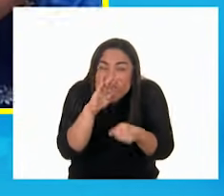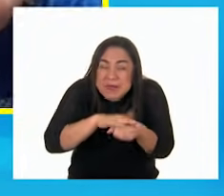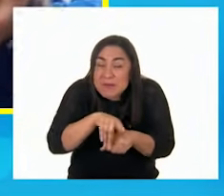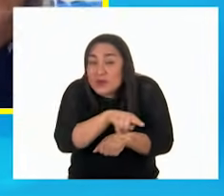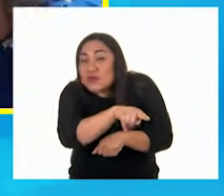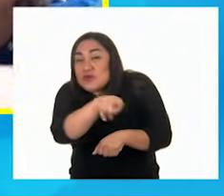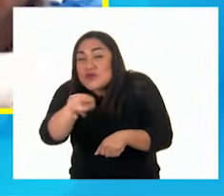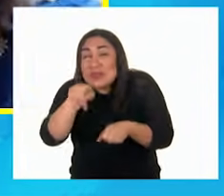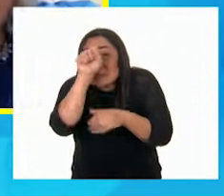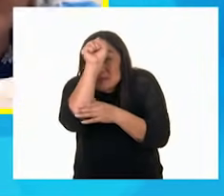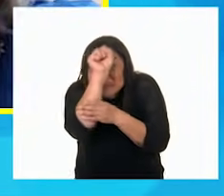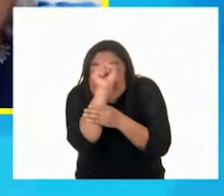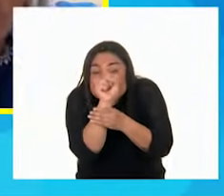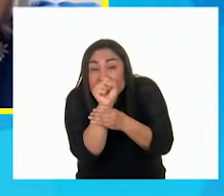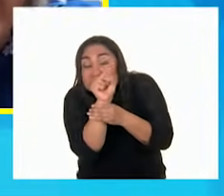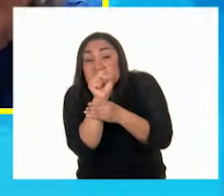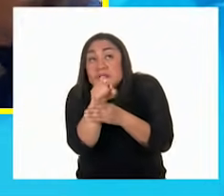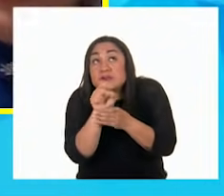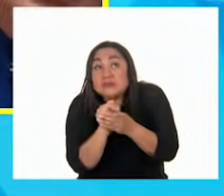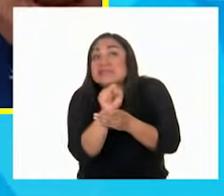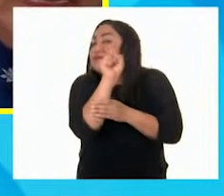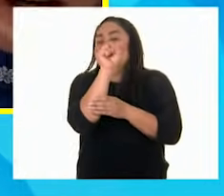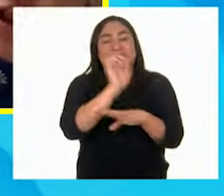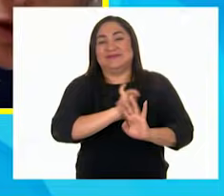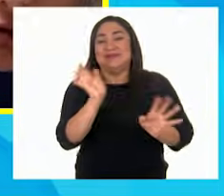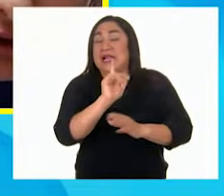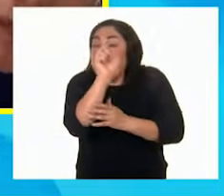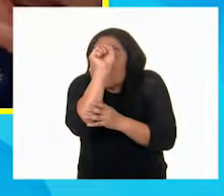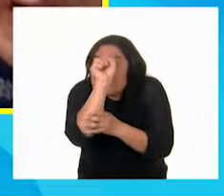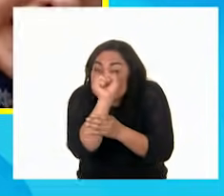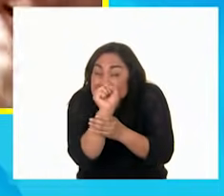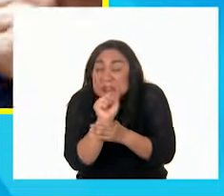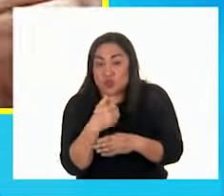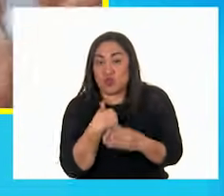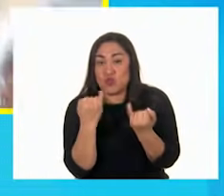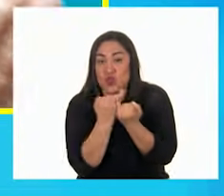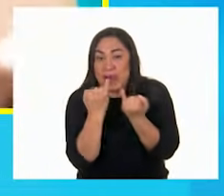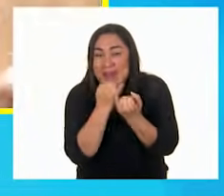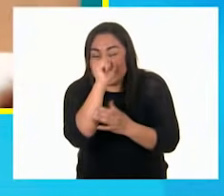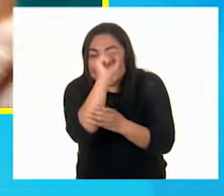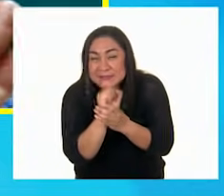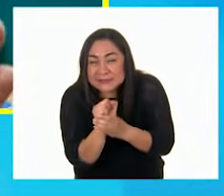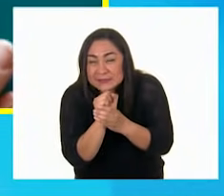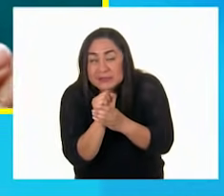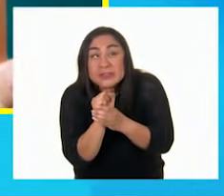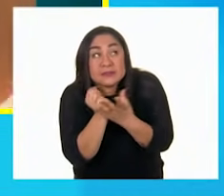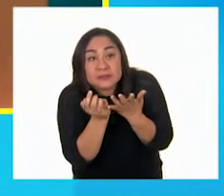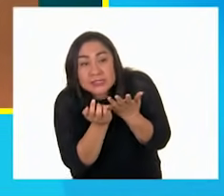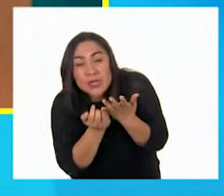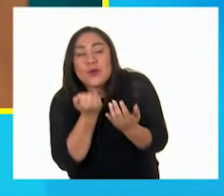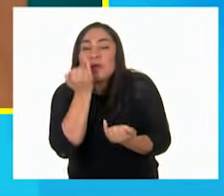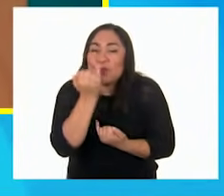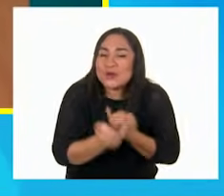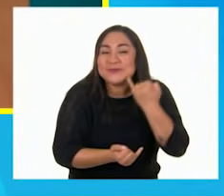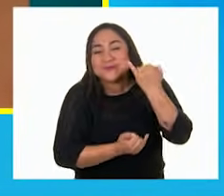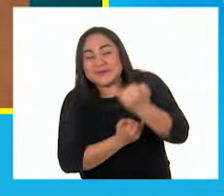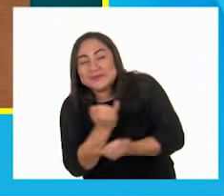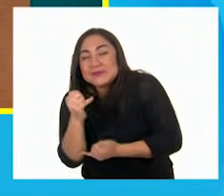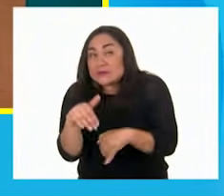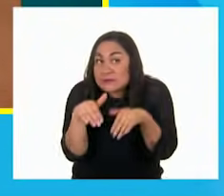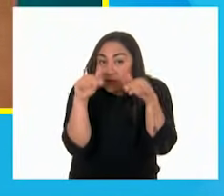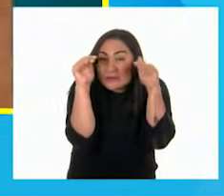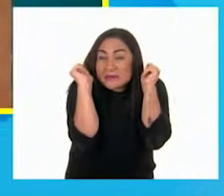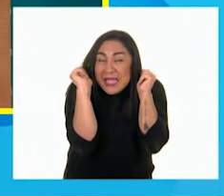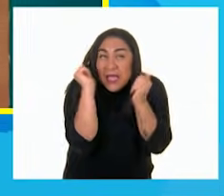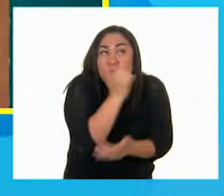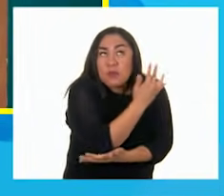¡Todos agachaditos! ¡No los quiero ver! ¡Agachados, agachados! ¡Yo también! Y decimos... Jugando al escondite en el